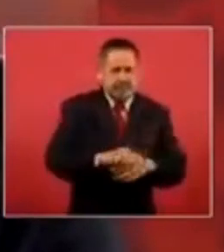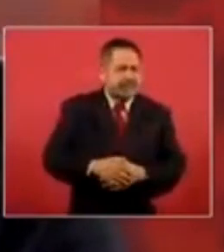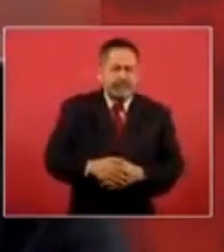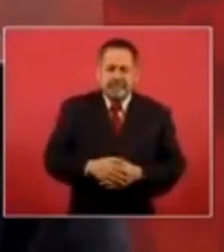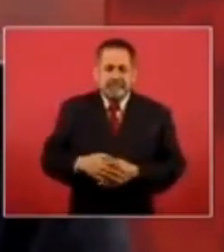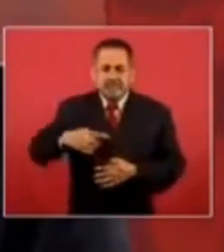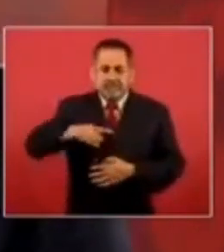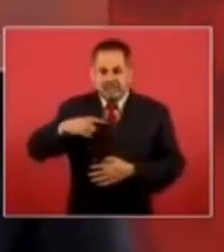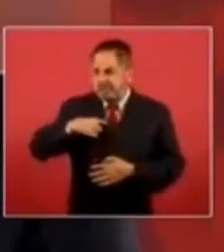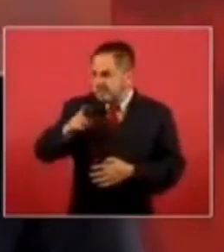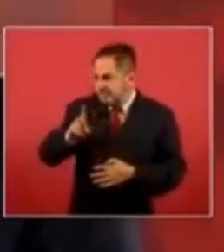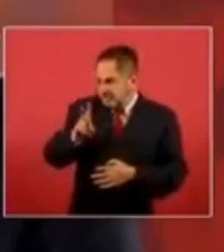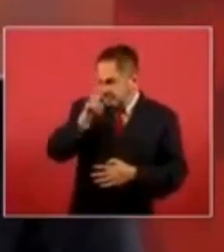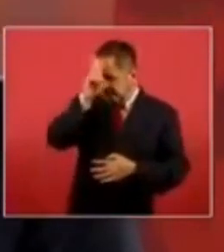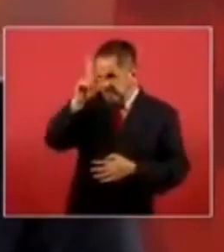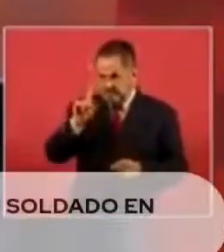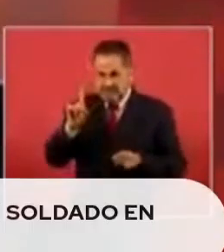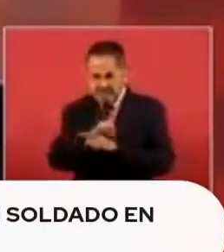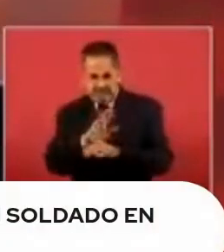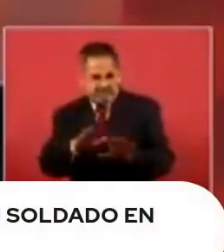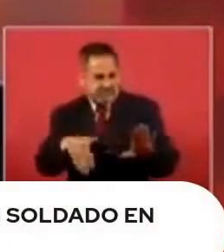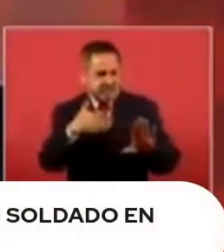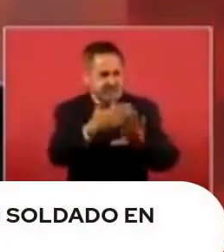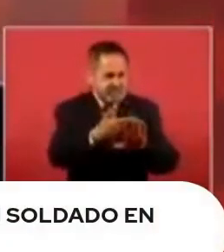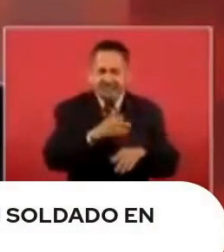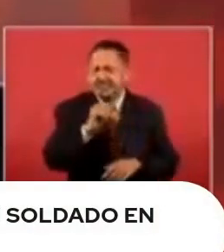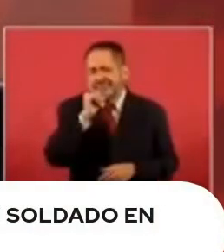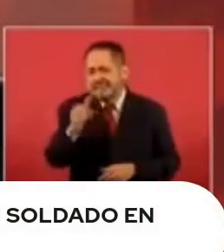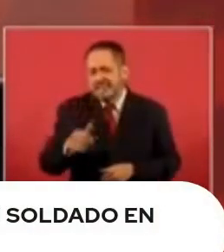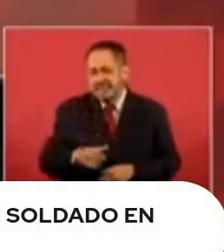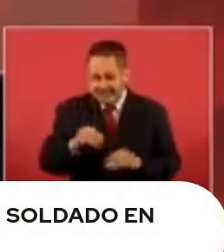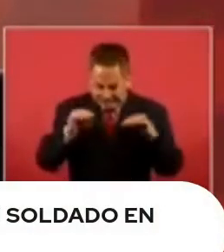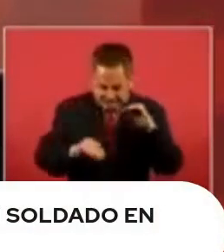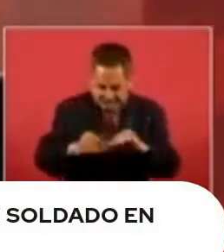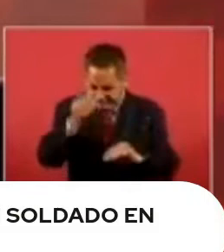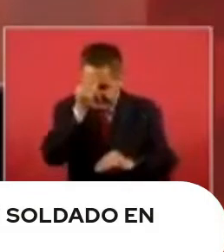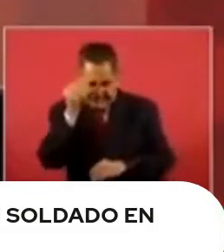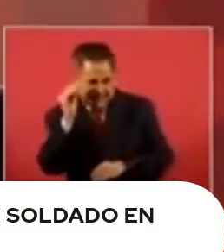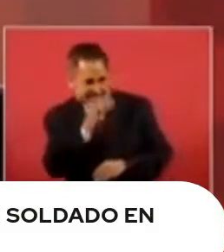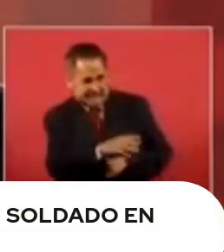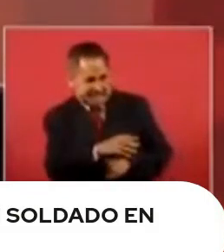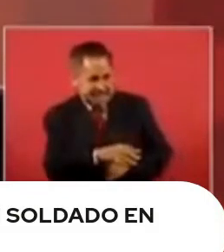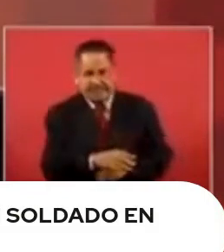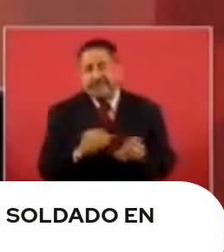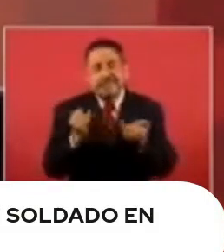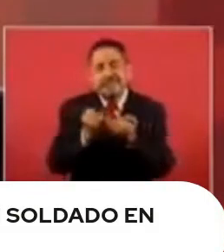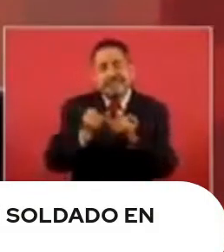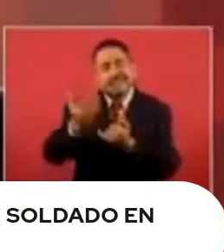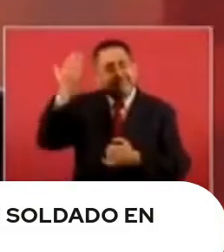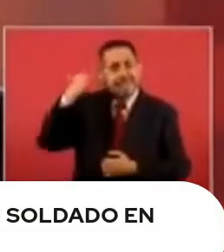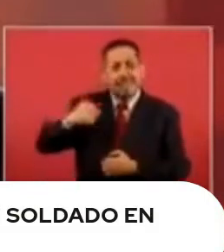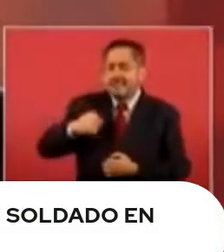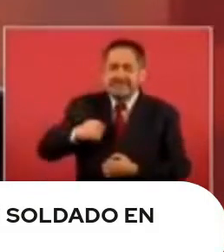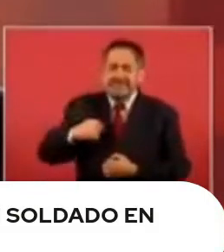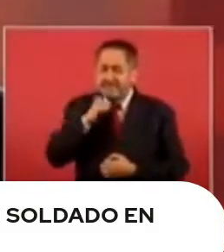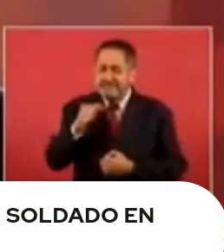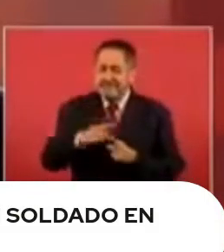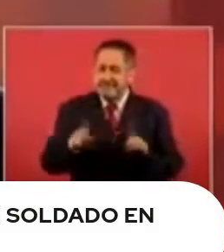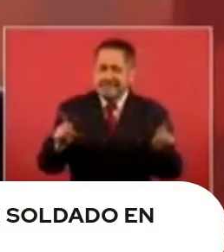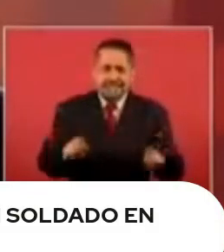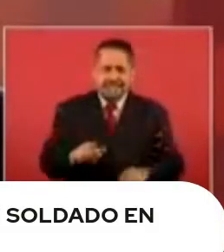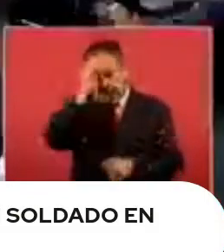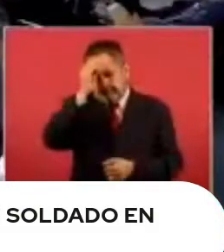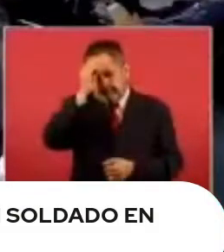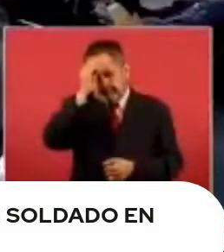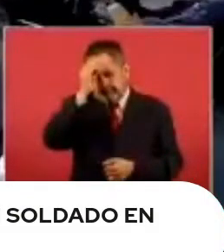venganza no fabricamos delitos no somos iguales no fabrican delitos no claro que